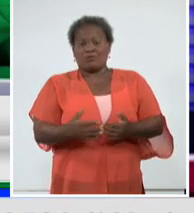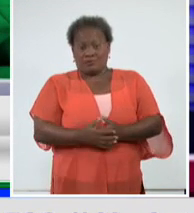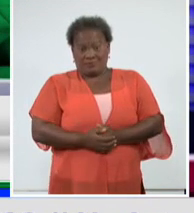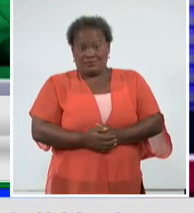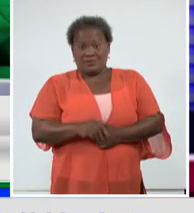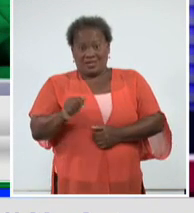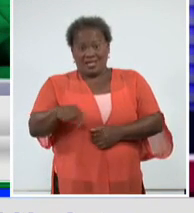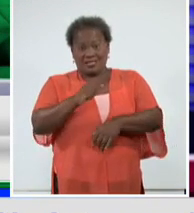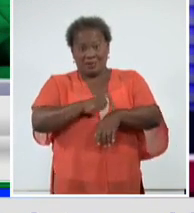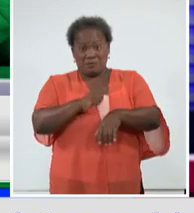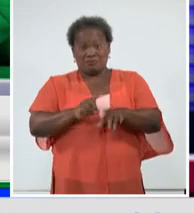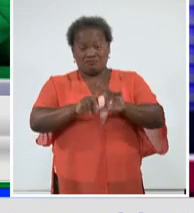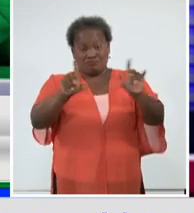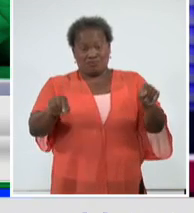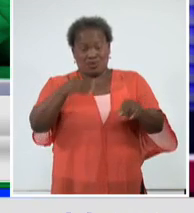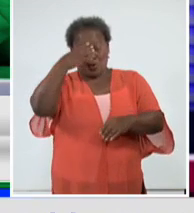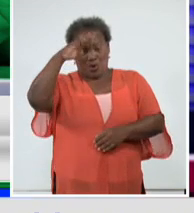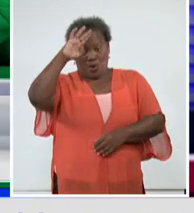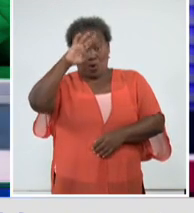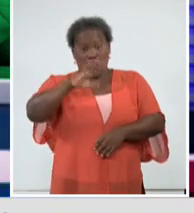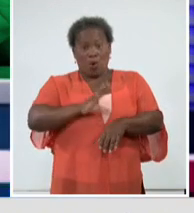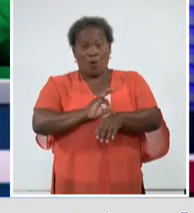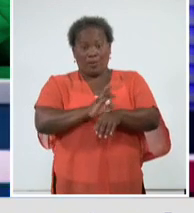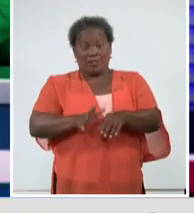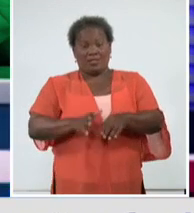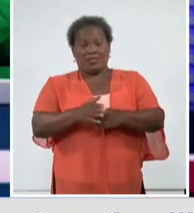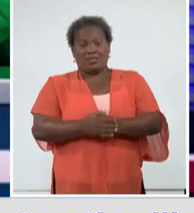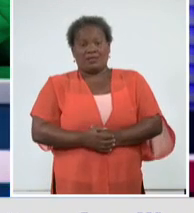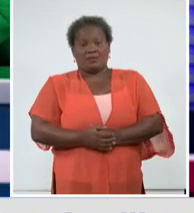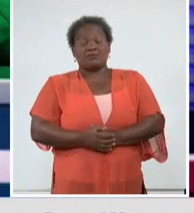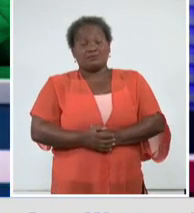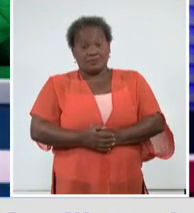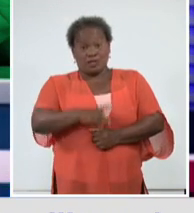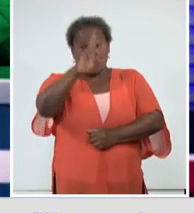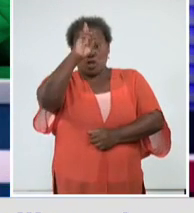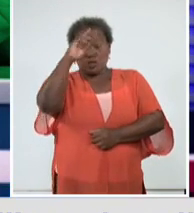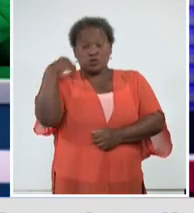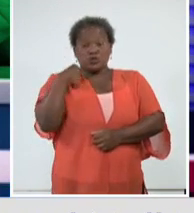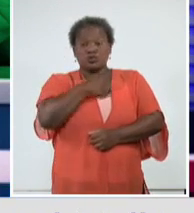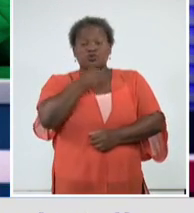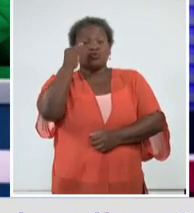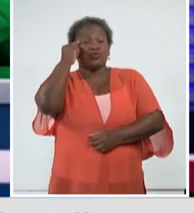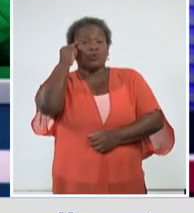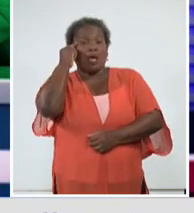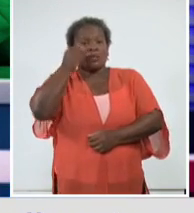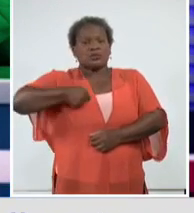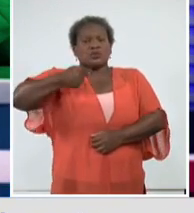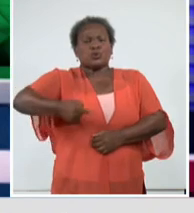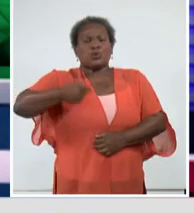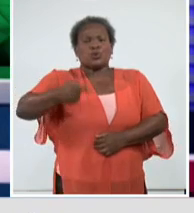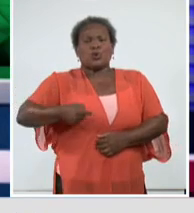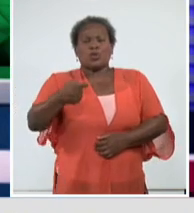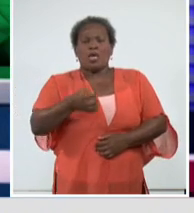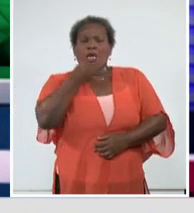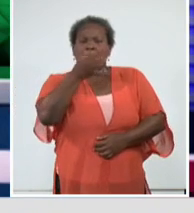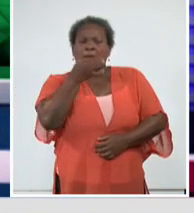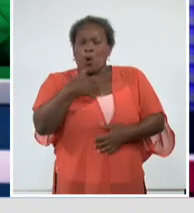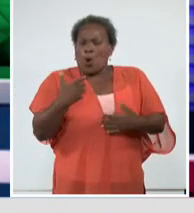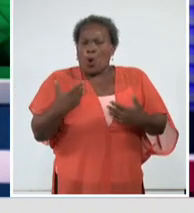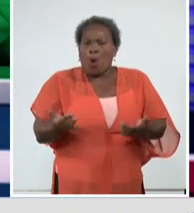de la pandemia, que lógicamente el doctor Durán hace una referencia diaria de cómo está impactando en la